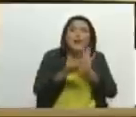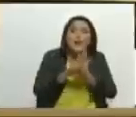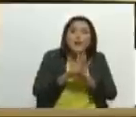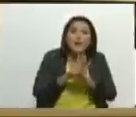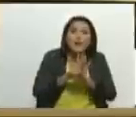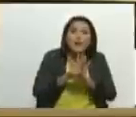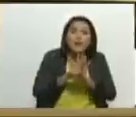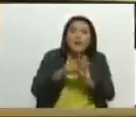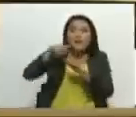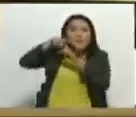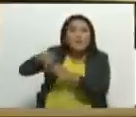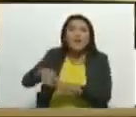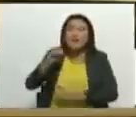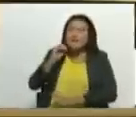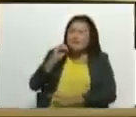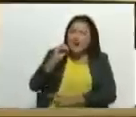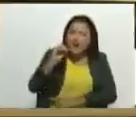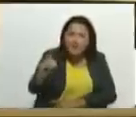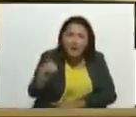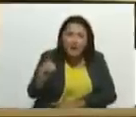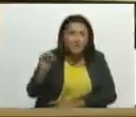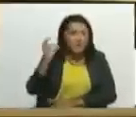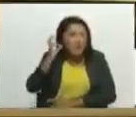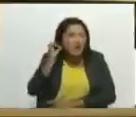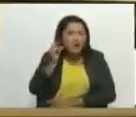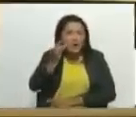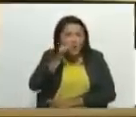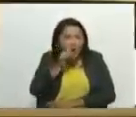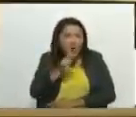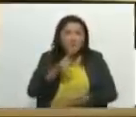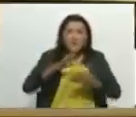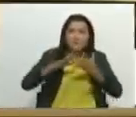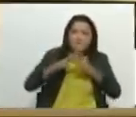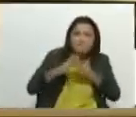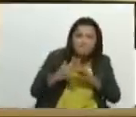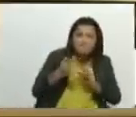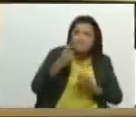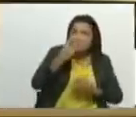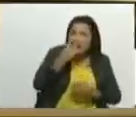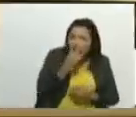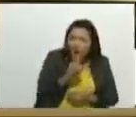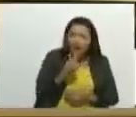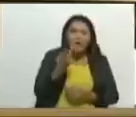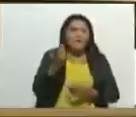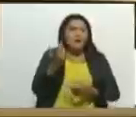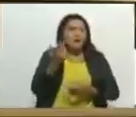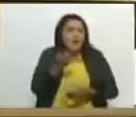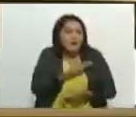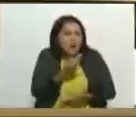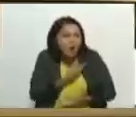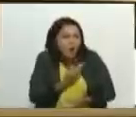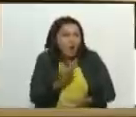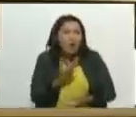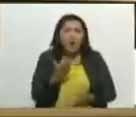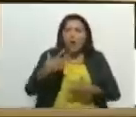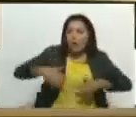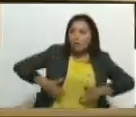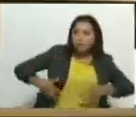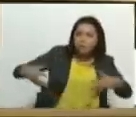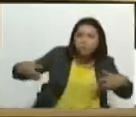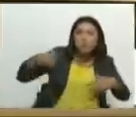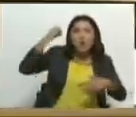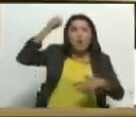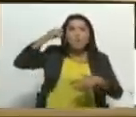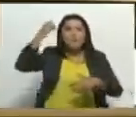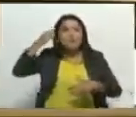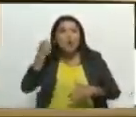tipo de discriminación, ni de sexo, ni de condición social, ni de credo, ni de pensamiento, ni de conciencia, ni de opinión, ni de